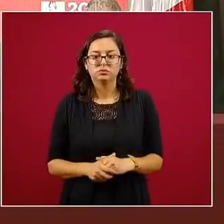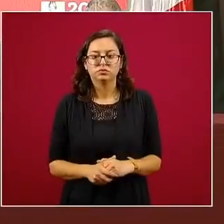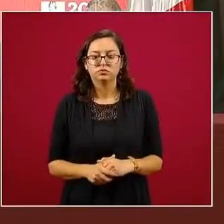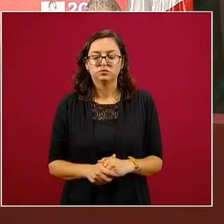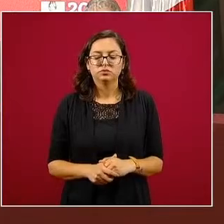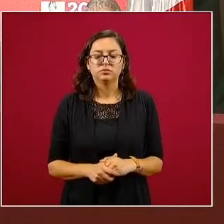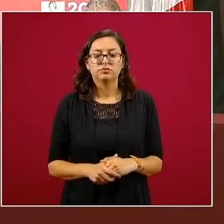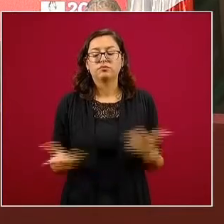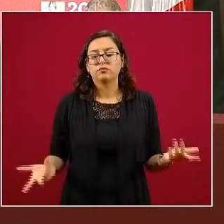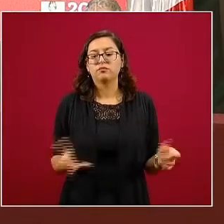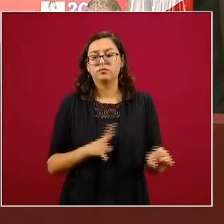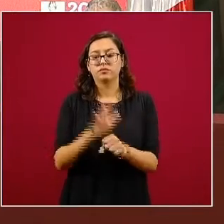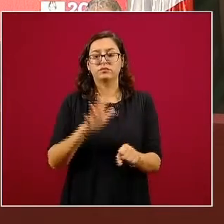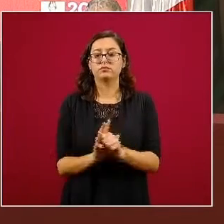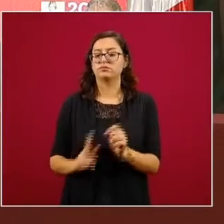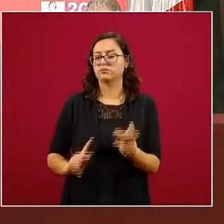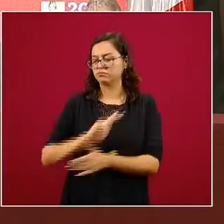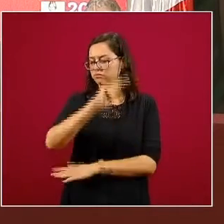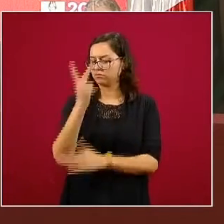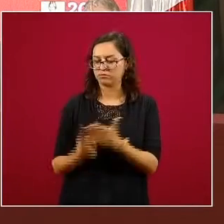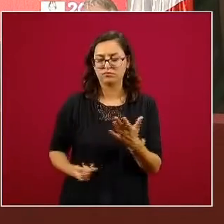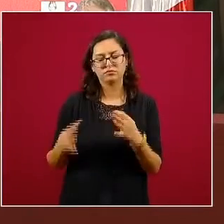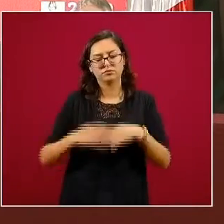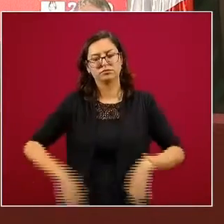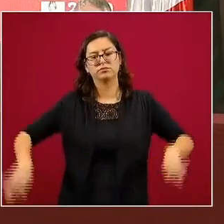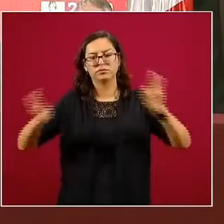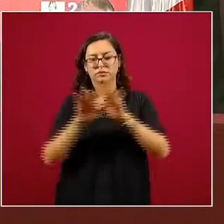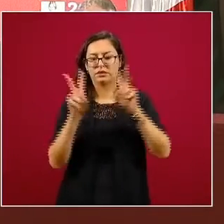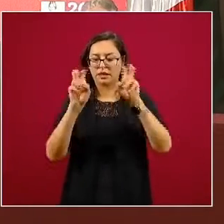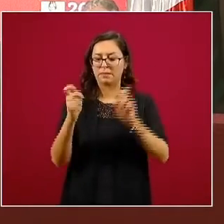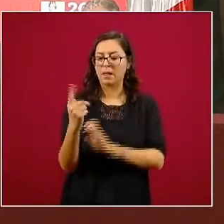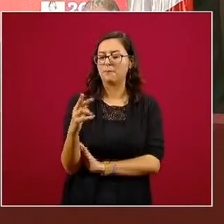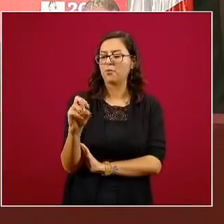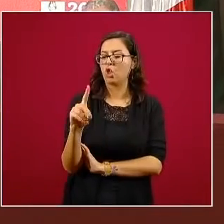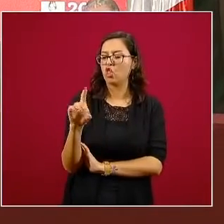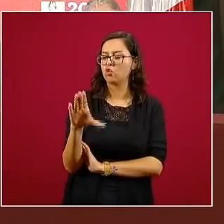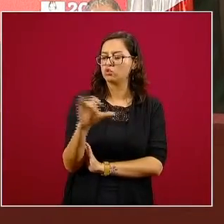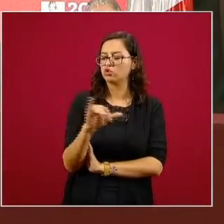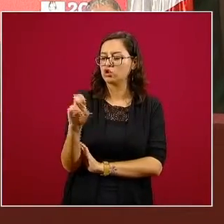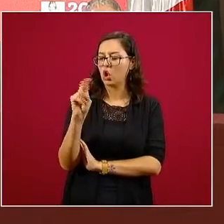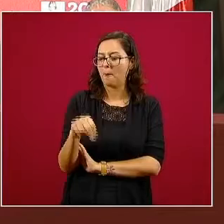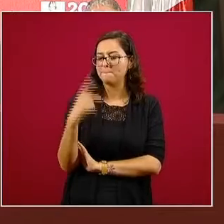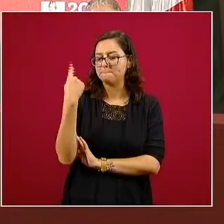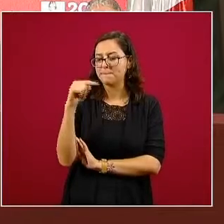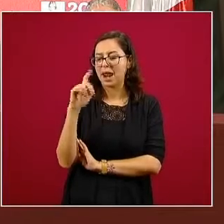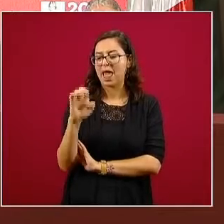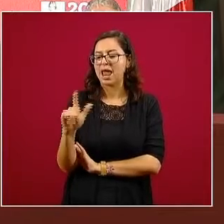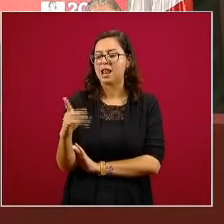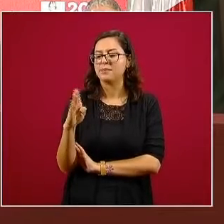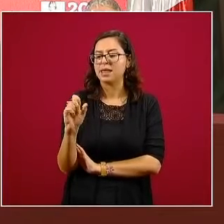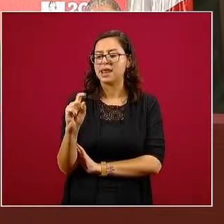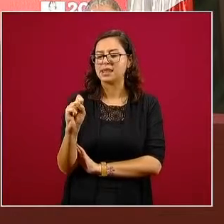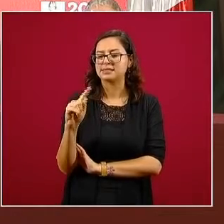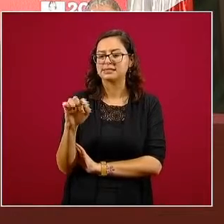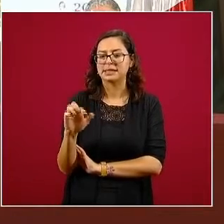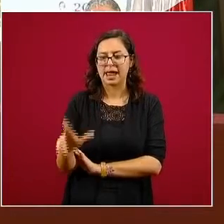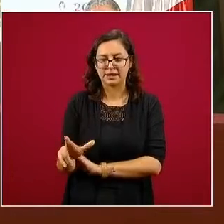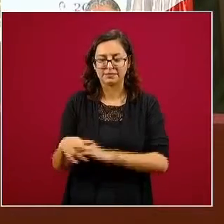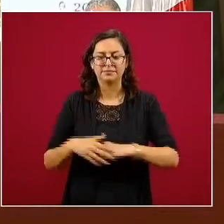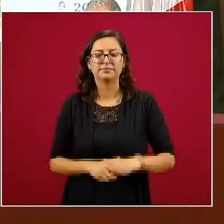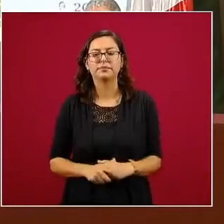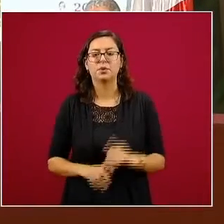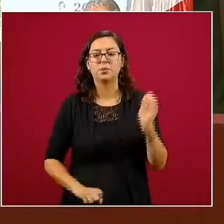los métodos científicos, y hoy hay una disposición en nuestra sociedad, cosa que muchos no han